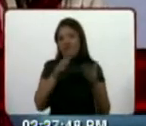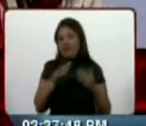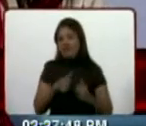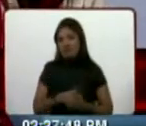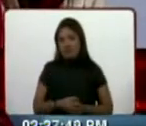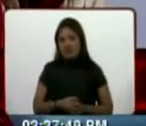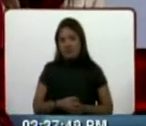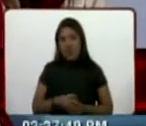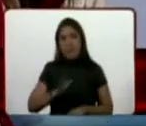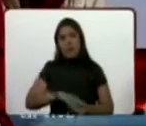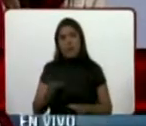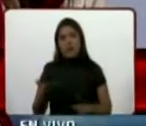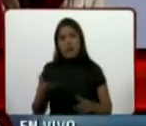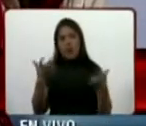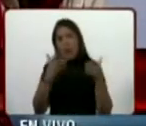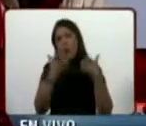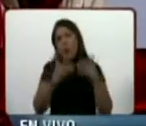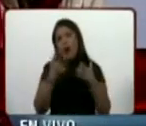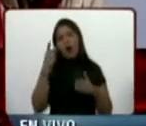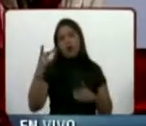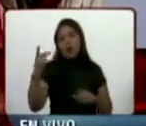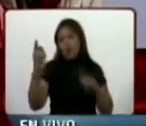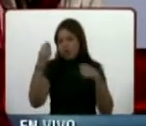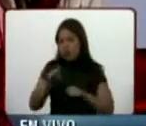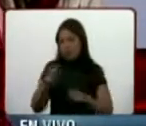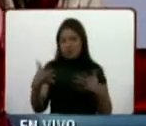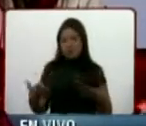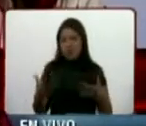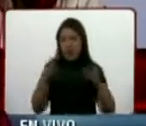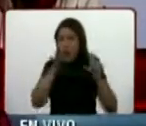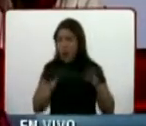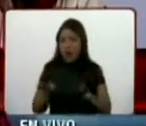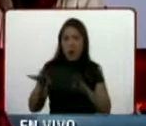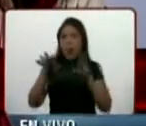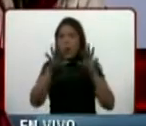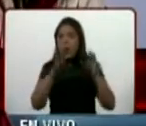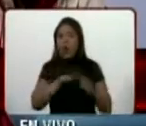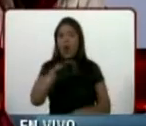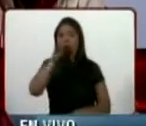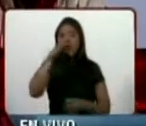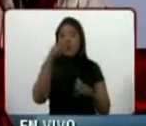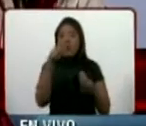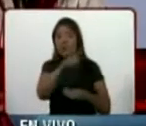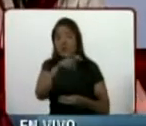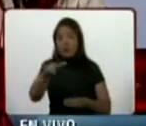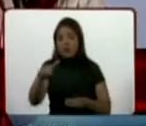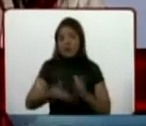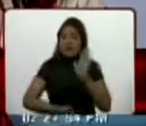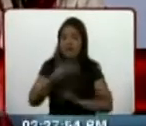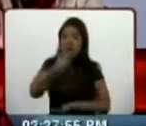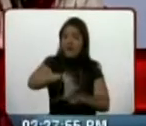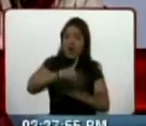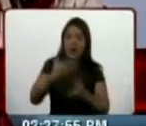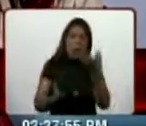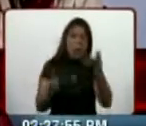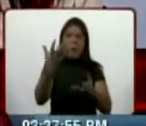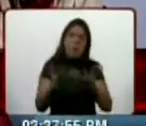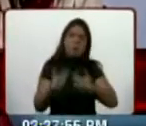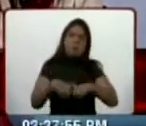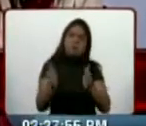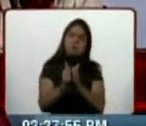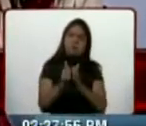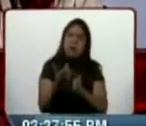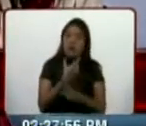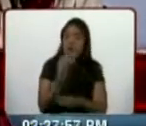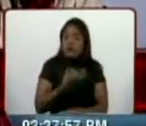azote porque con su guerra psicológica pretende envenenar el alma de miles para que salgan a las calles a quemar y a destruir. Realmente es